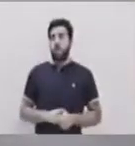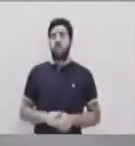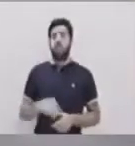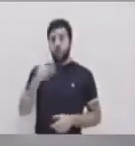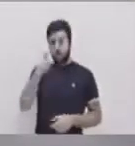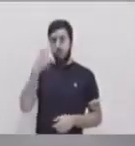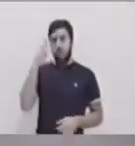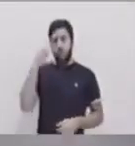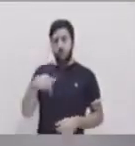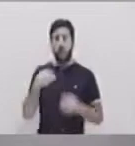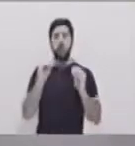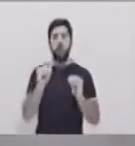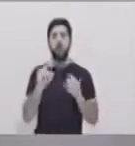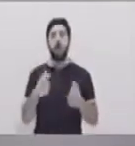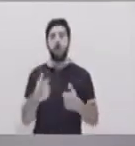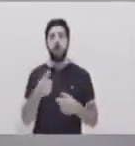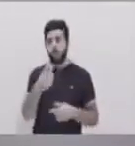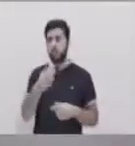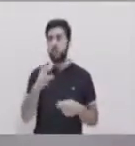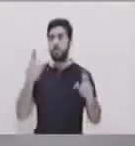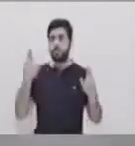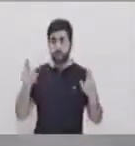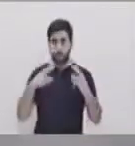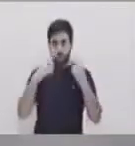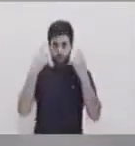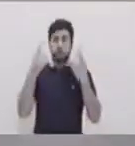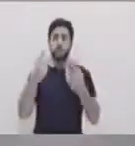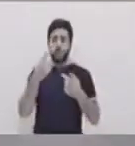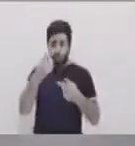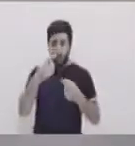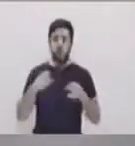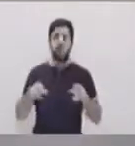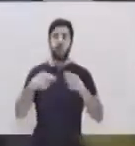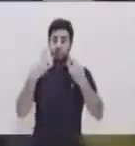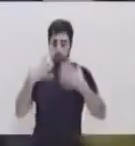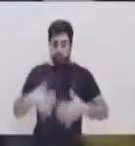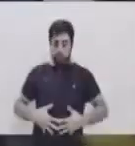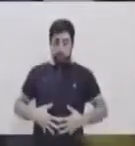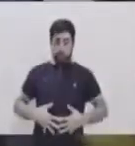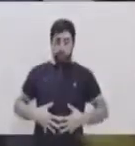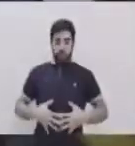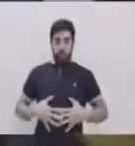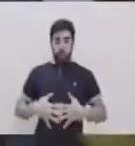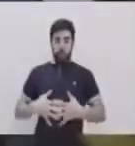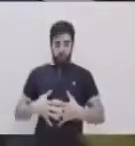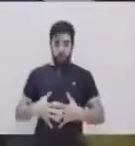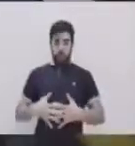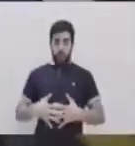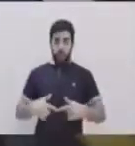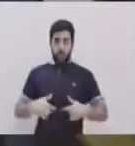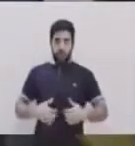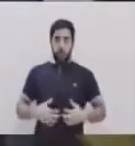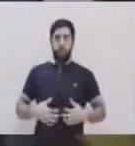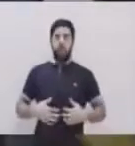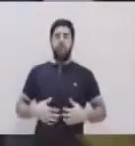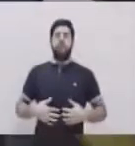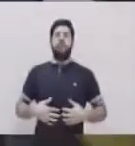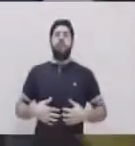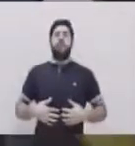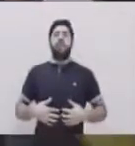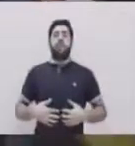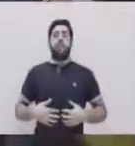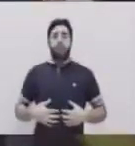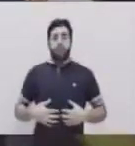ellos también por supuesto Claro. se acordarán, pero recuerden que el diafragma está cerca de nuestro bajo vientre, se tiene que llenar